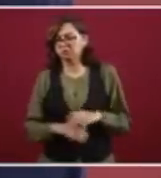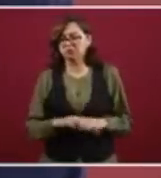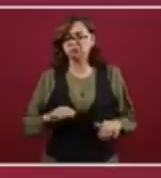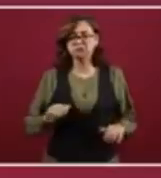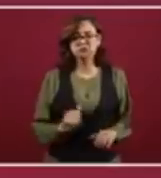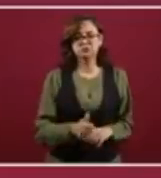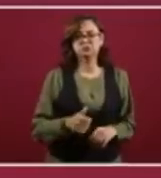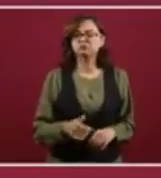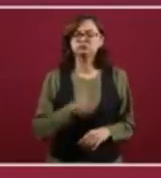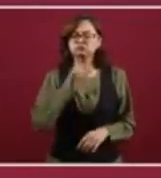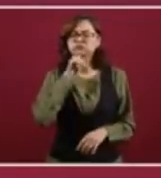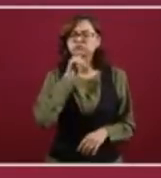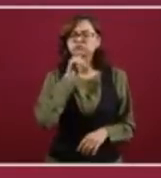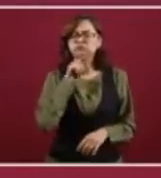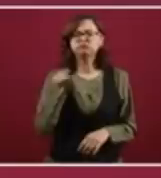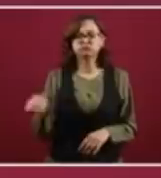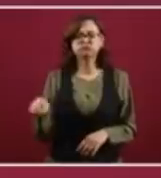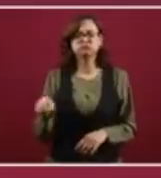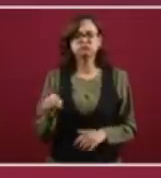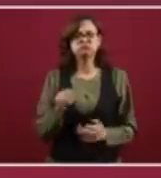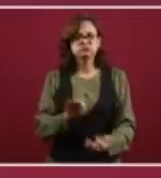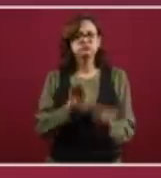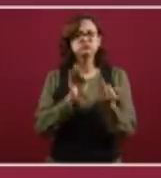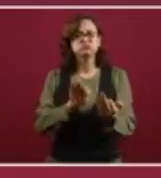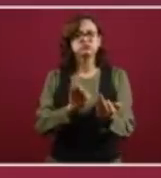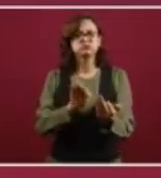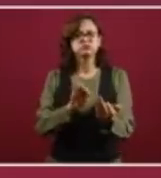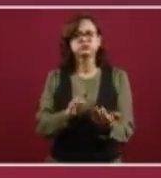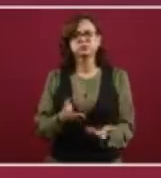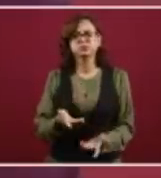responsabilidad, da la cara, la enfrenta,